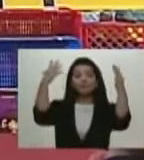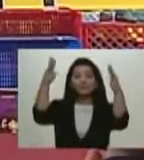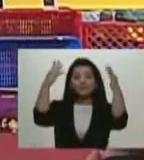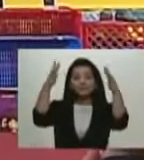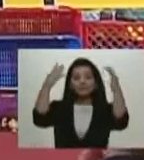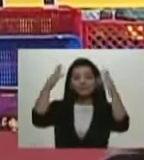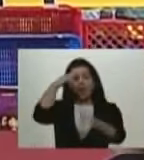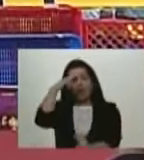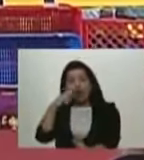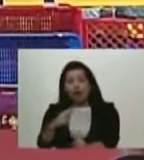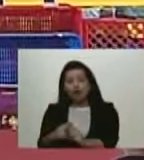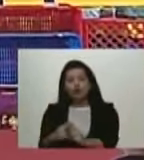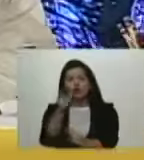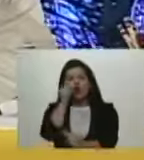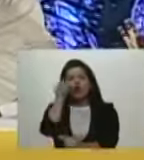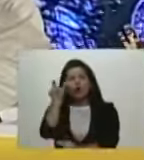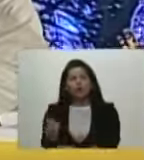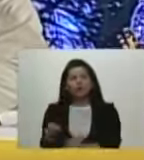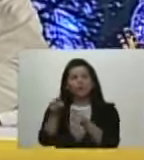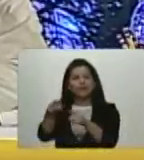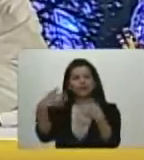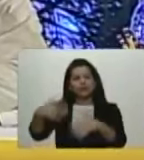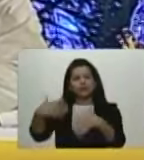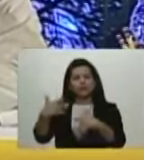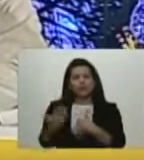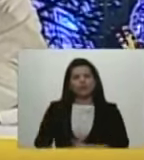memoria histórica